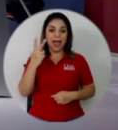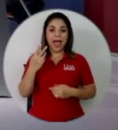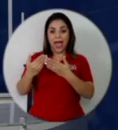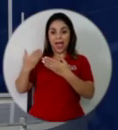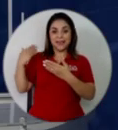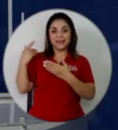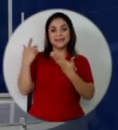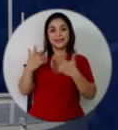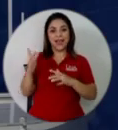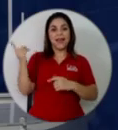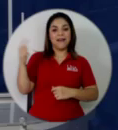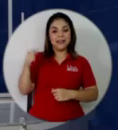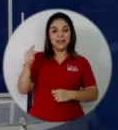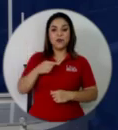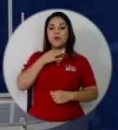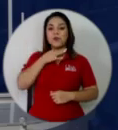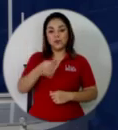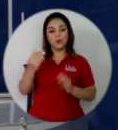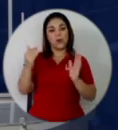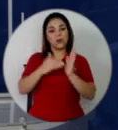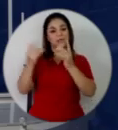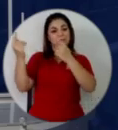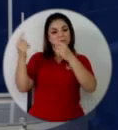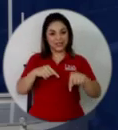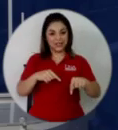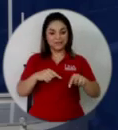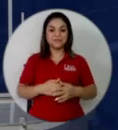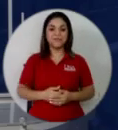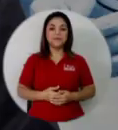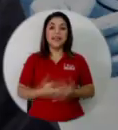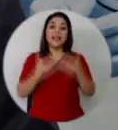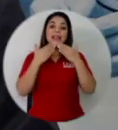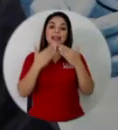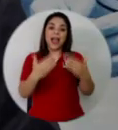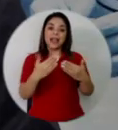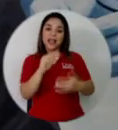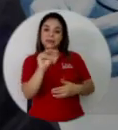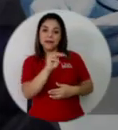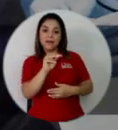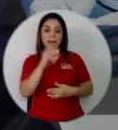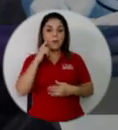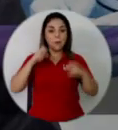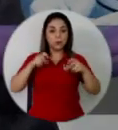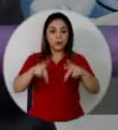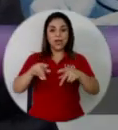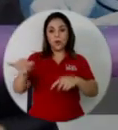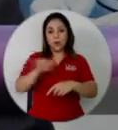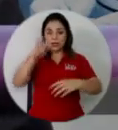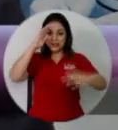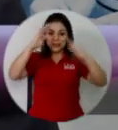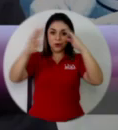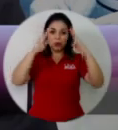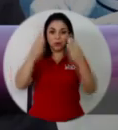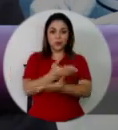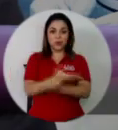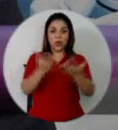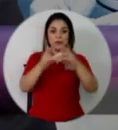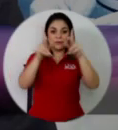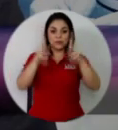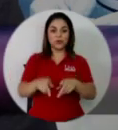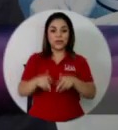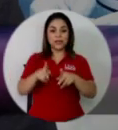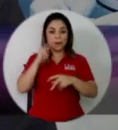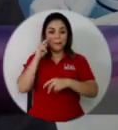con su participación múltiples veces y es un gusto volverlo a tener aquí en el CEP. Muchas gracias, Maribel, por la oportunidad y también un saludo a todas las personas que